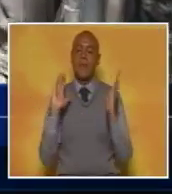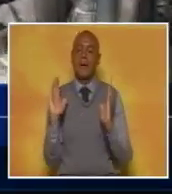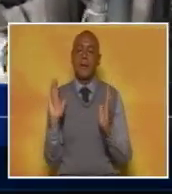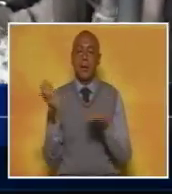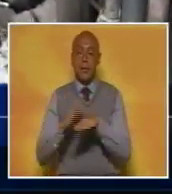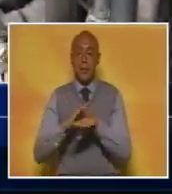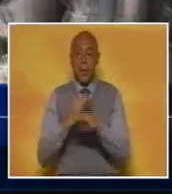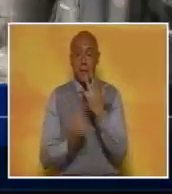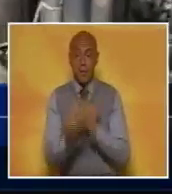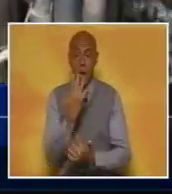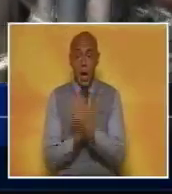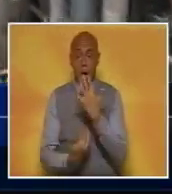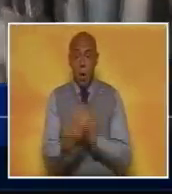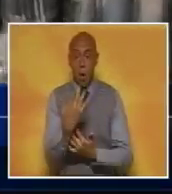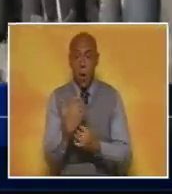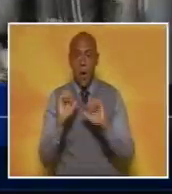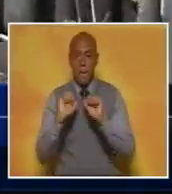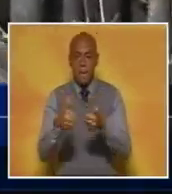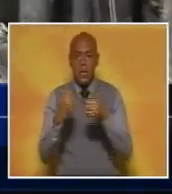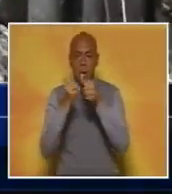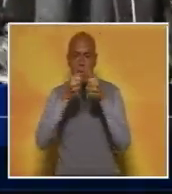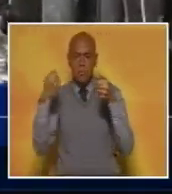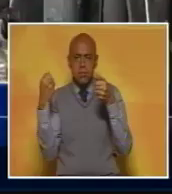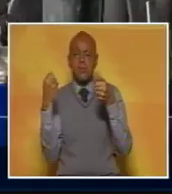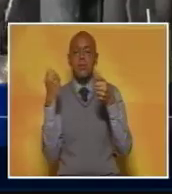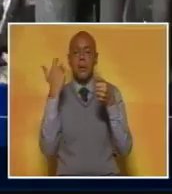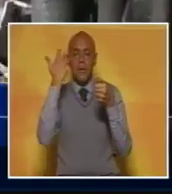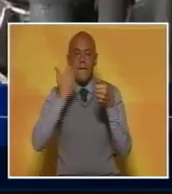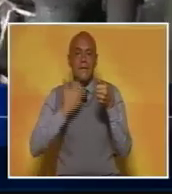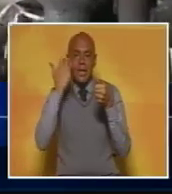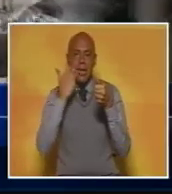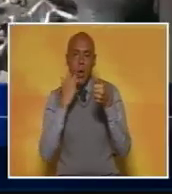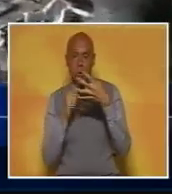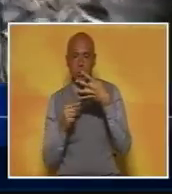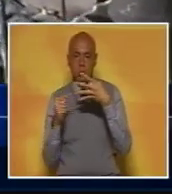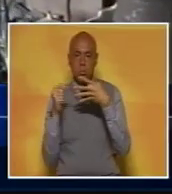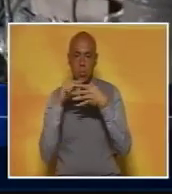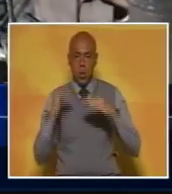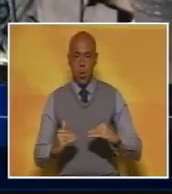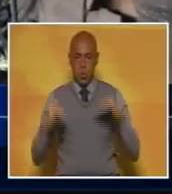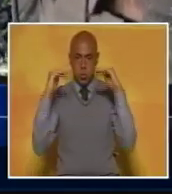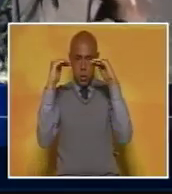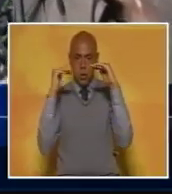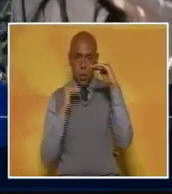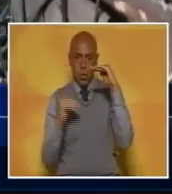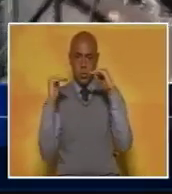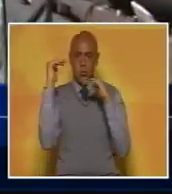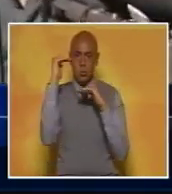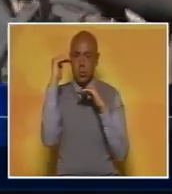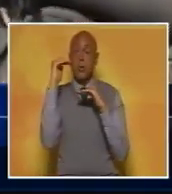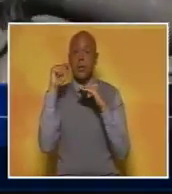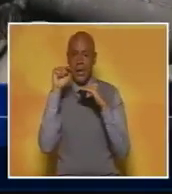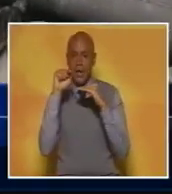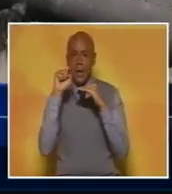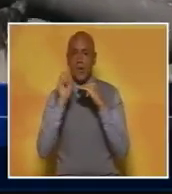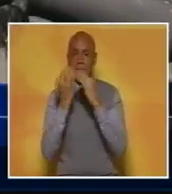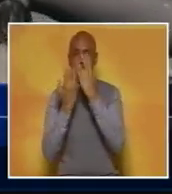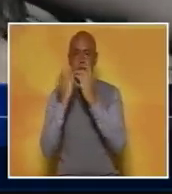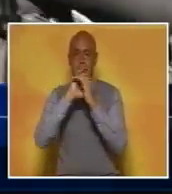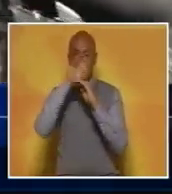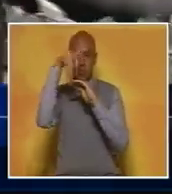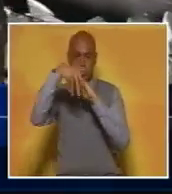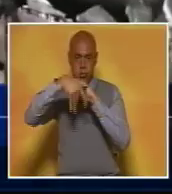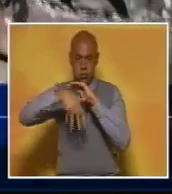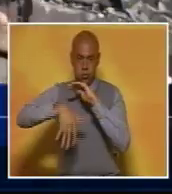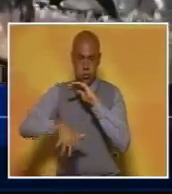fuego se originó en un refrigerador de un apartamento del 4º piso y las llamas se extendieron rápidamente por el edificio